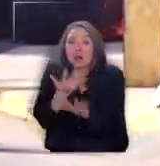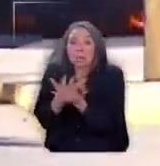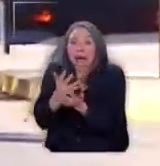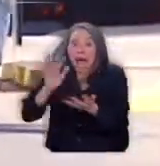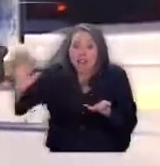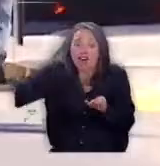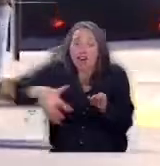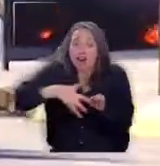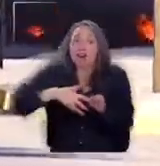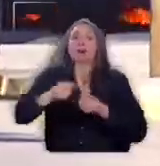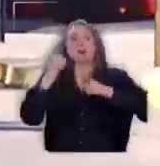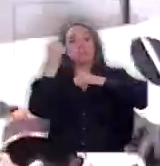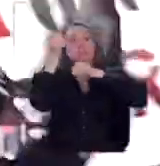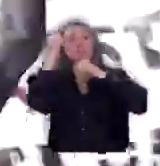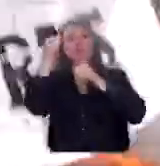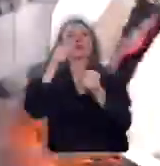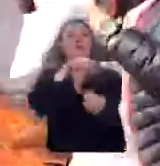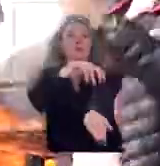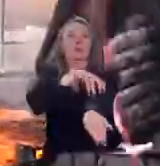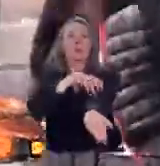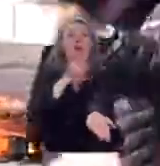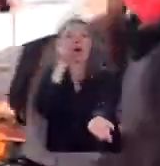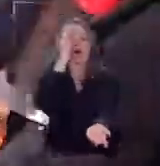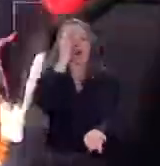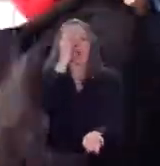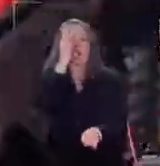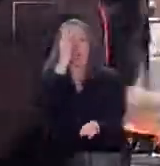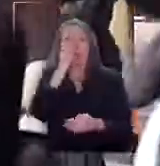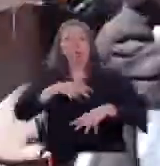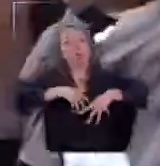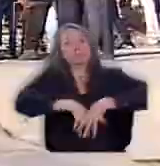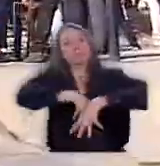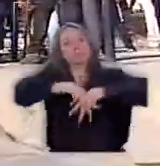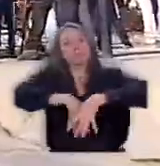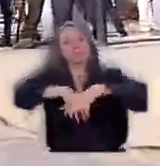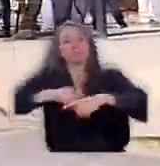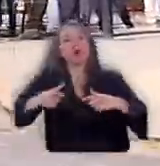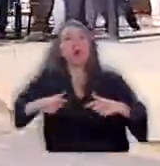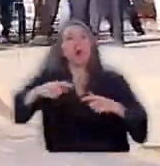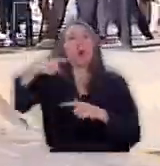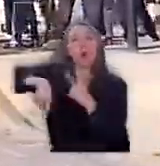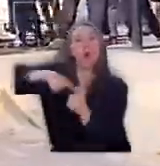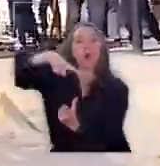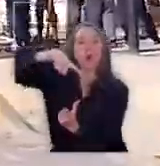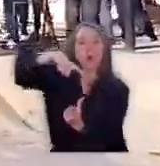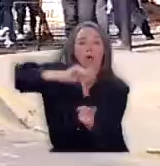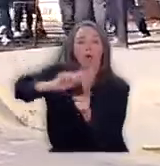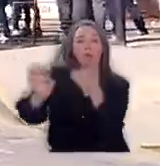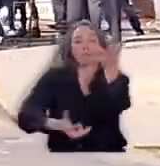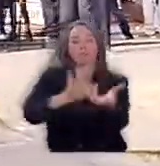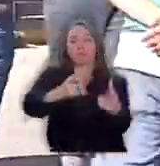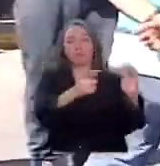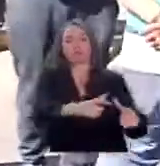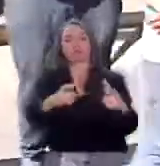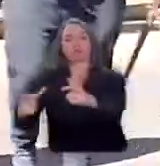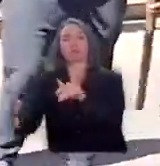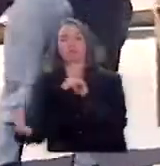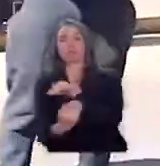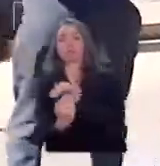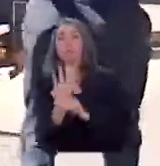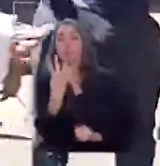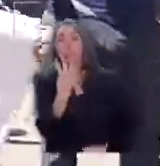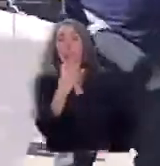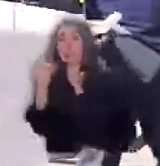también en la Caleta de la comuna de coquimbo avanzaron por las calles encendiendo neumáticos en la autopista cerca de